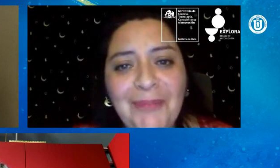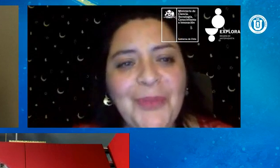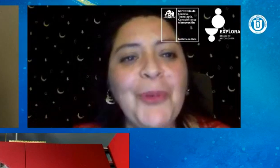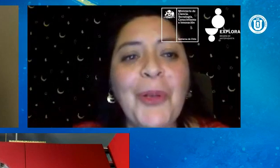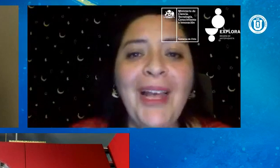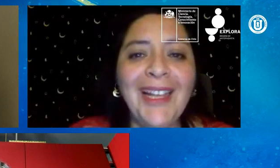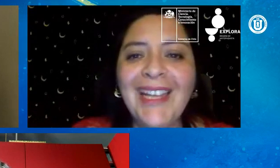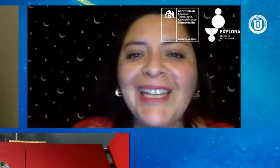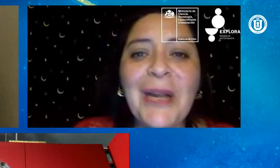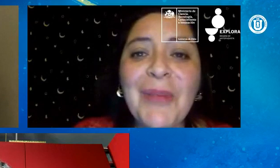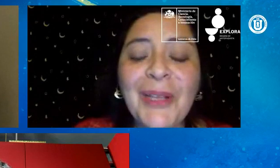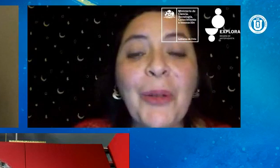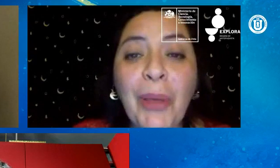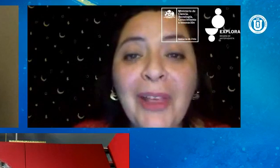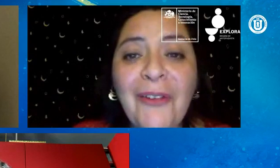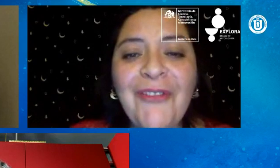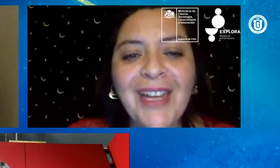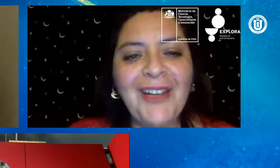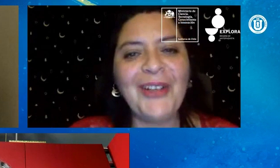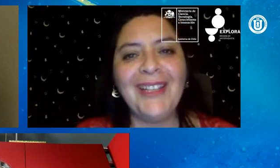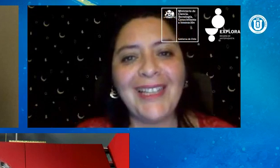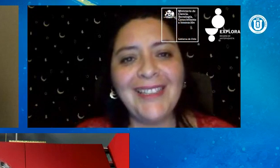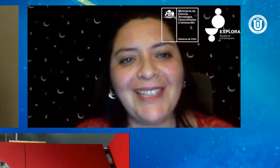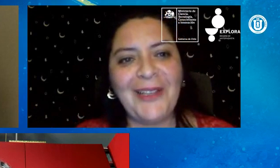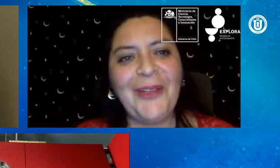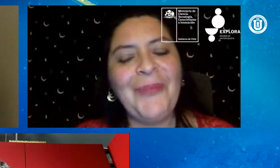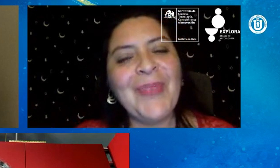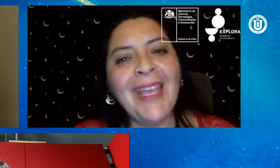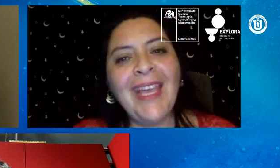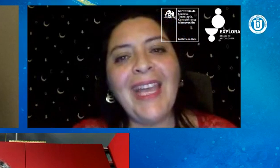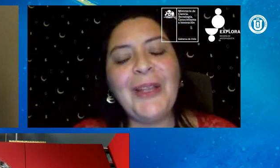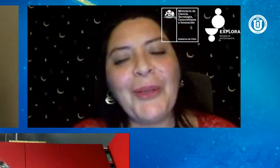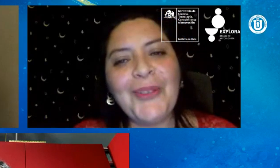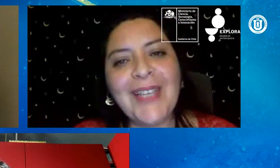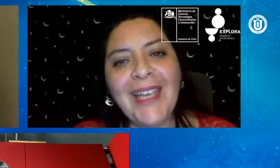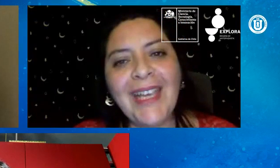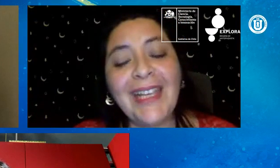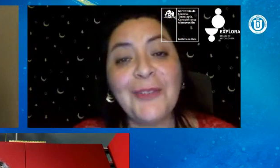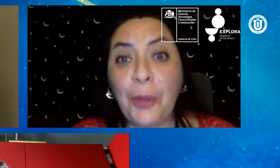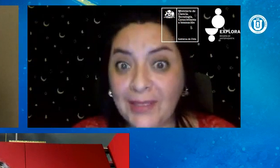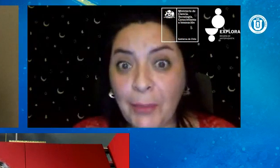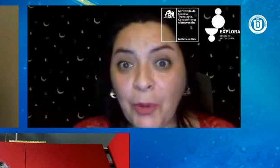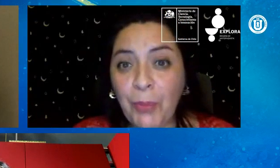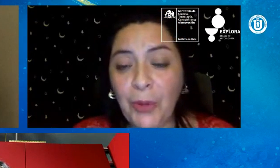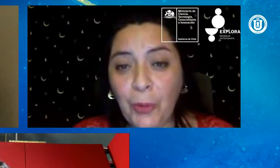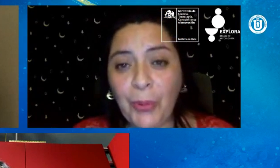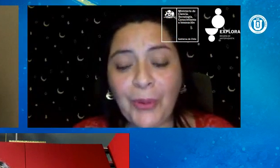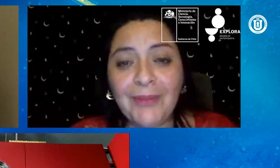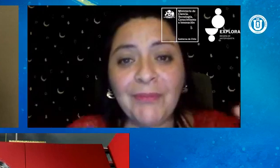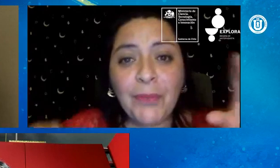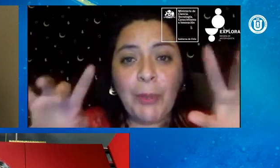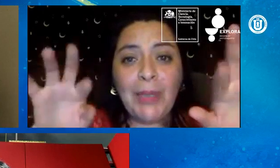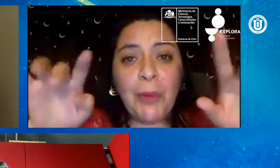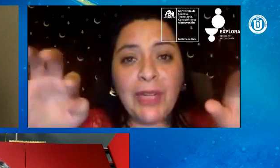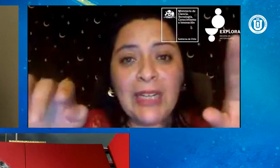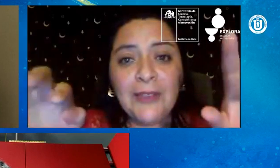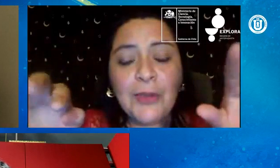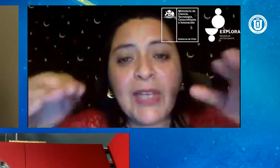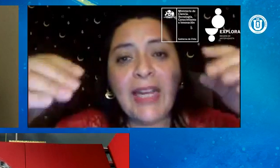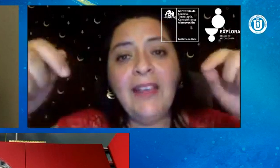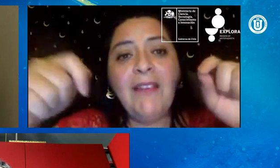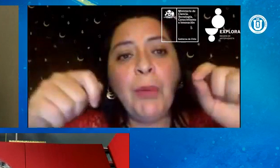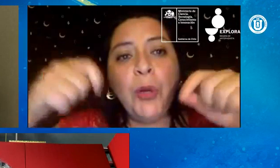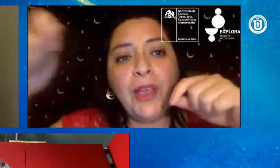ocurre. Uno no, generalmente no puede confiar en lo que se están diciendo. Entonces, que eso lo hacemos con mi grupo, nos metemos a